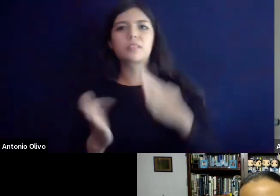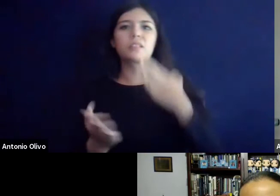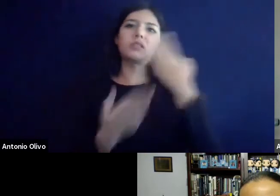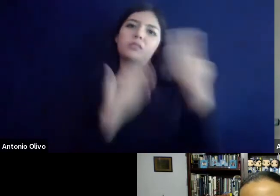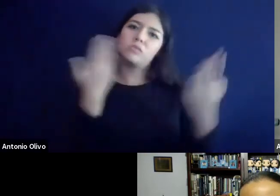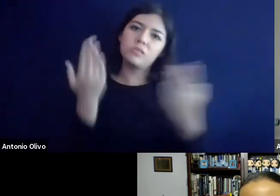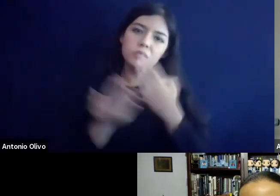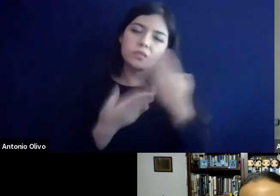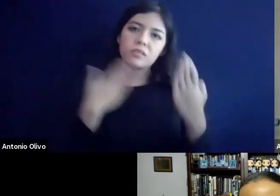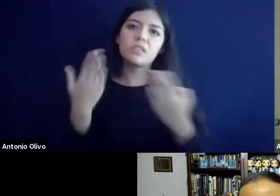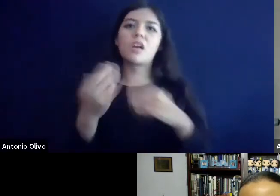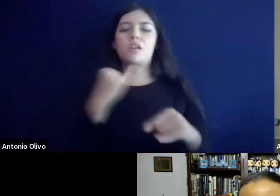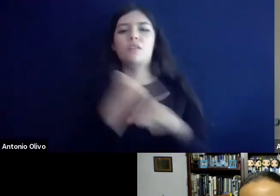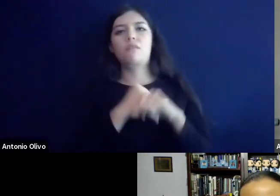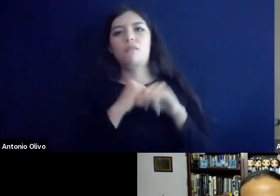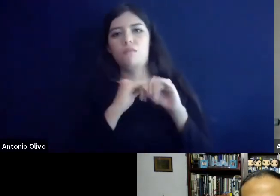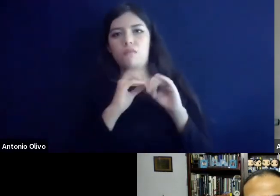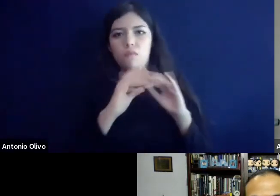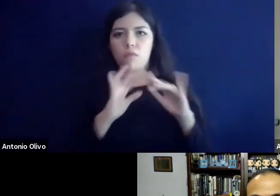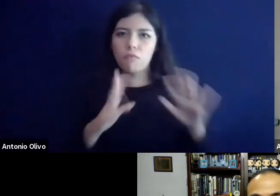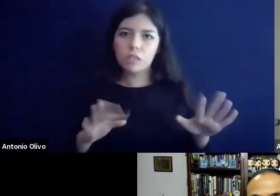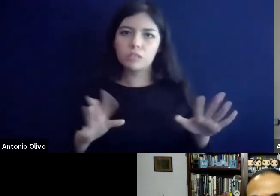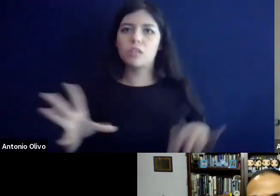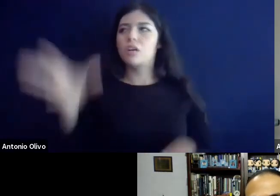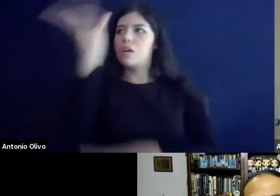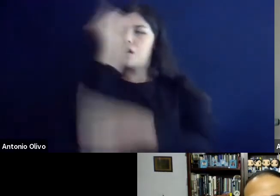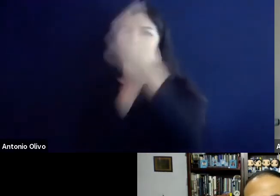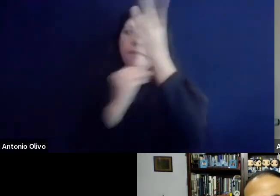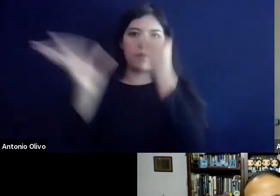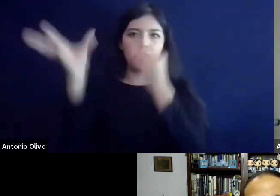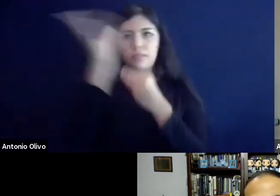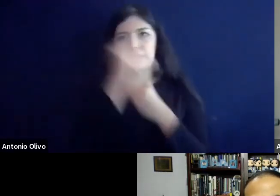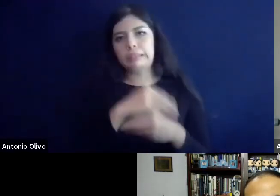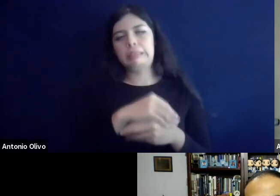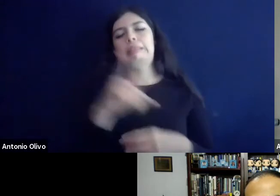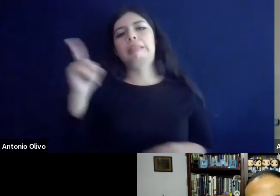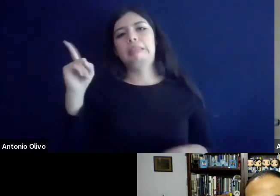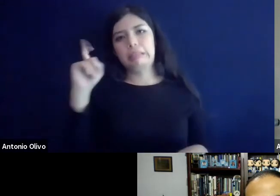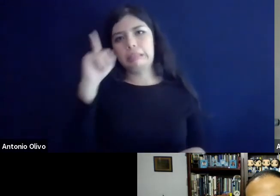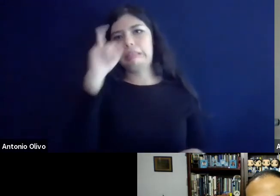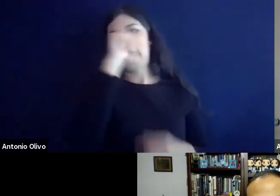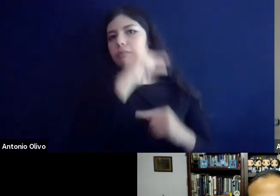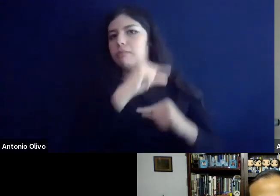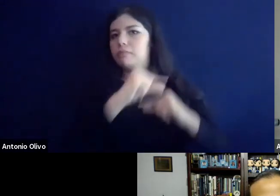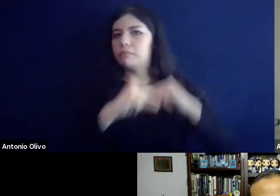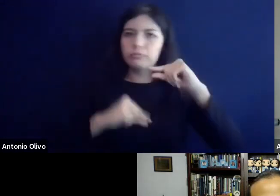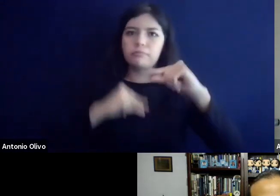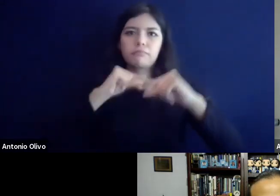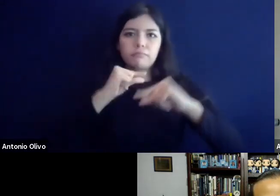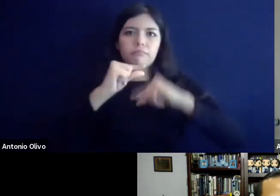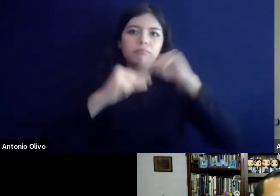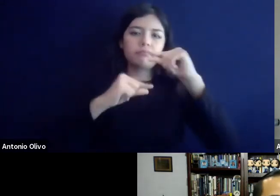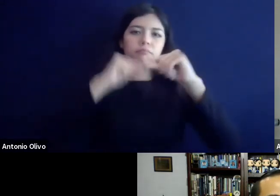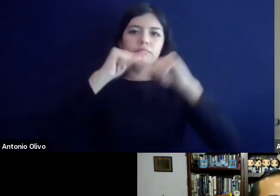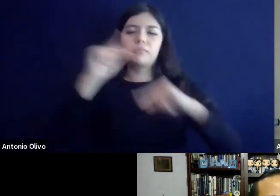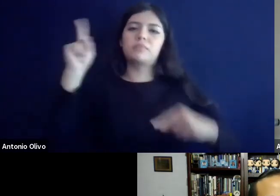ya entiendes y ya haces cosas, ¿no? Entonces, y es un proceso, y yo creo que lo más importante, digo,